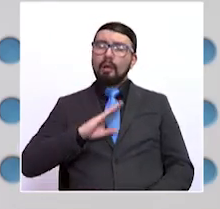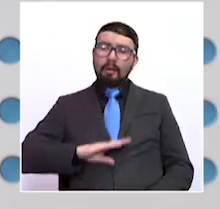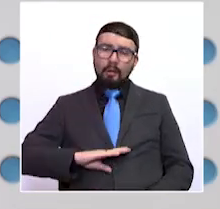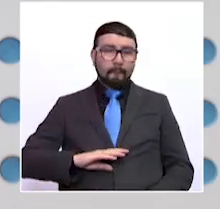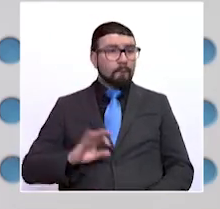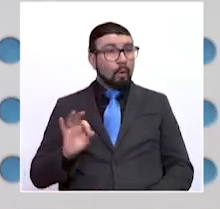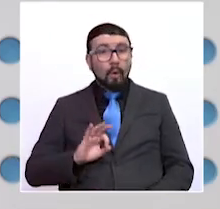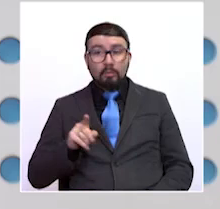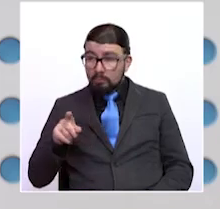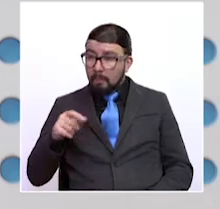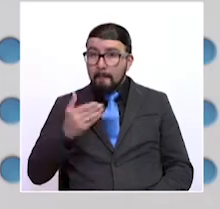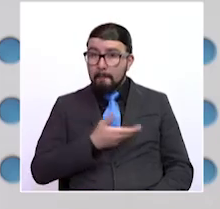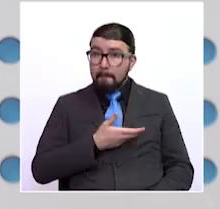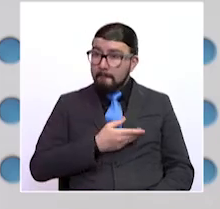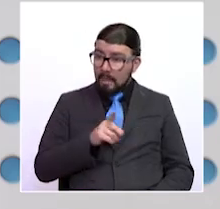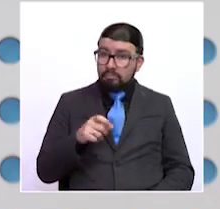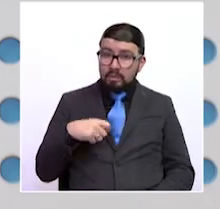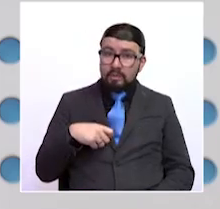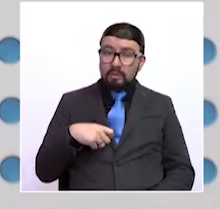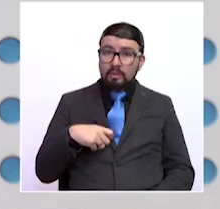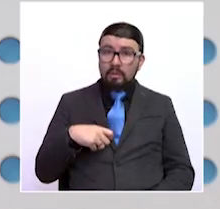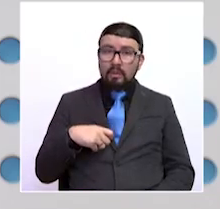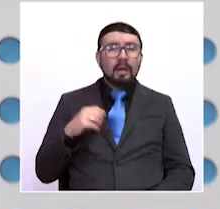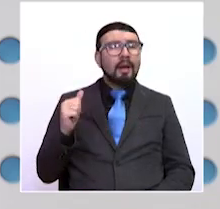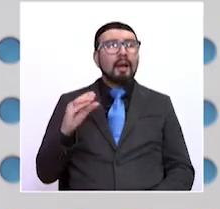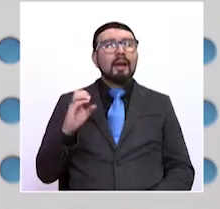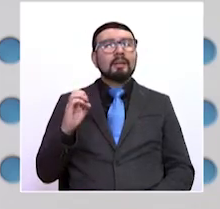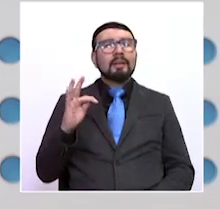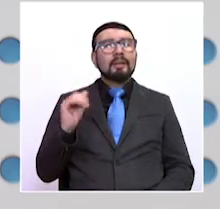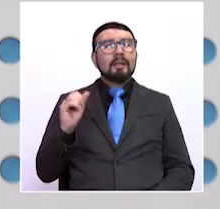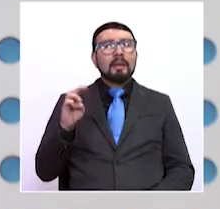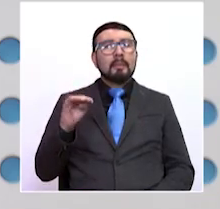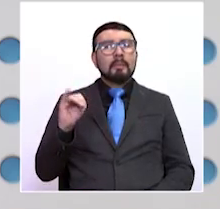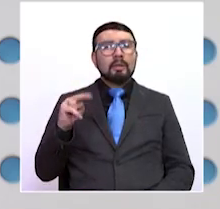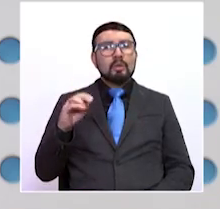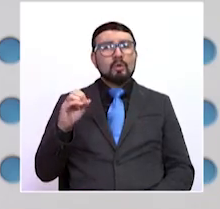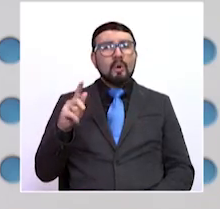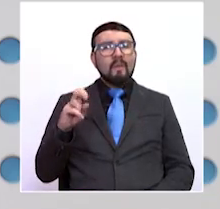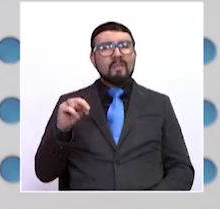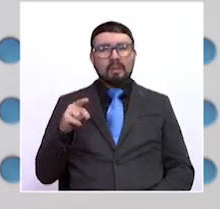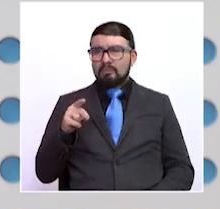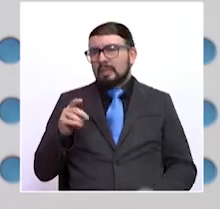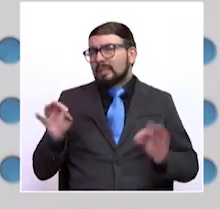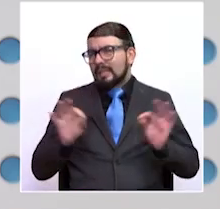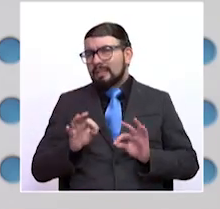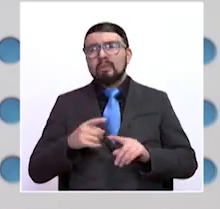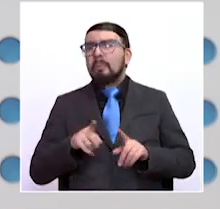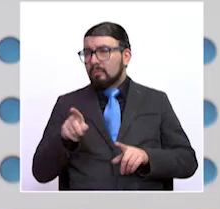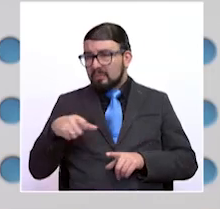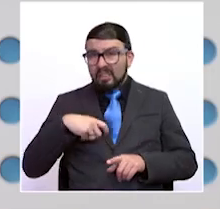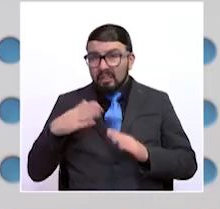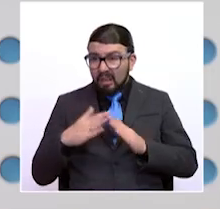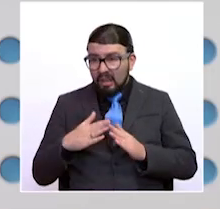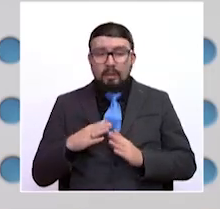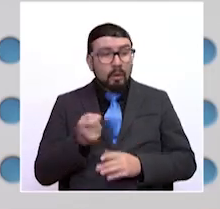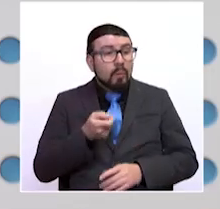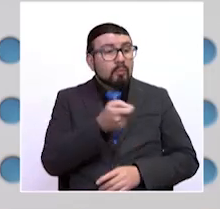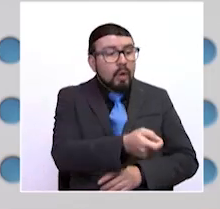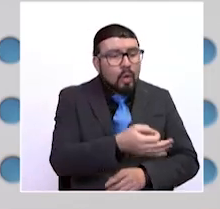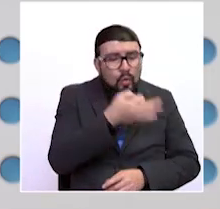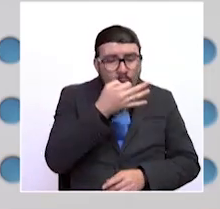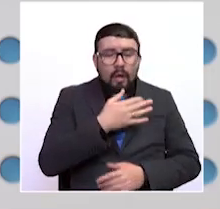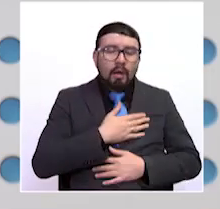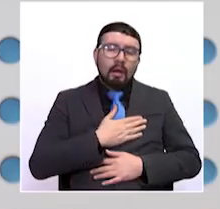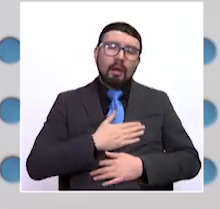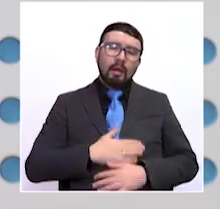es suficiente, si tiene acetaminofén, tan sencillo, pero que en todas las casas hay. Que también al